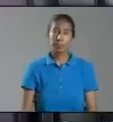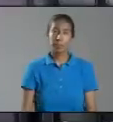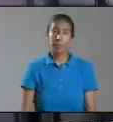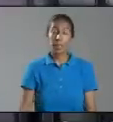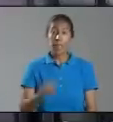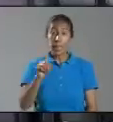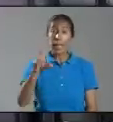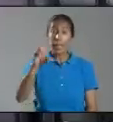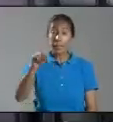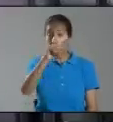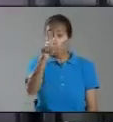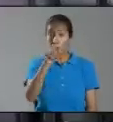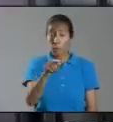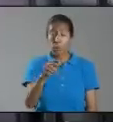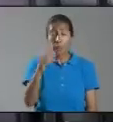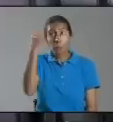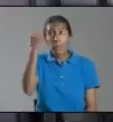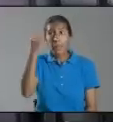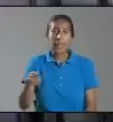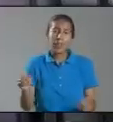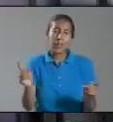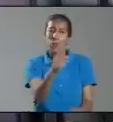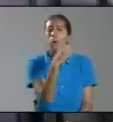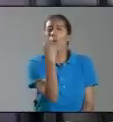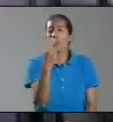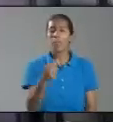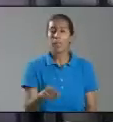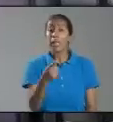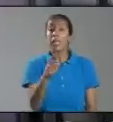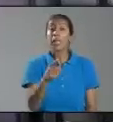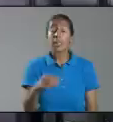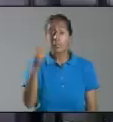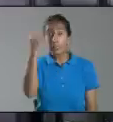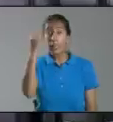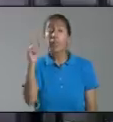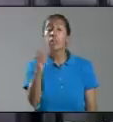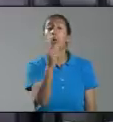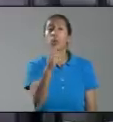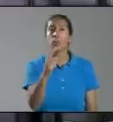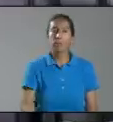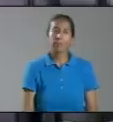El que no pregunta es porque sabe todo, lo sabe todo. ¿Y quién sabe todo?